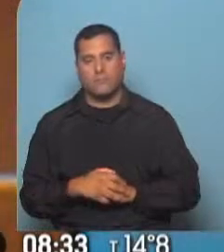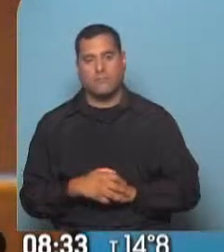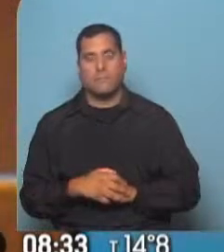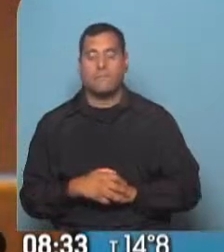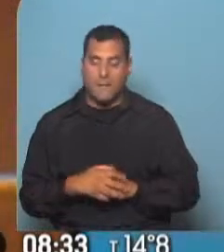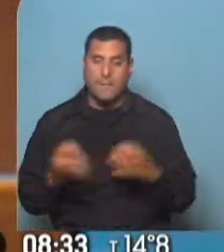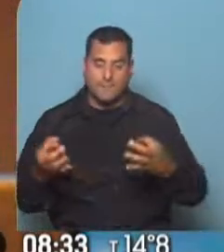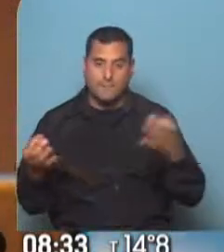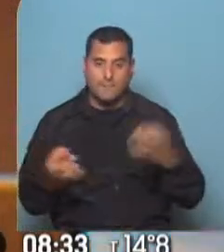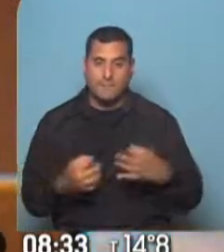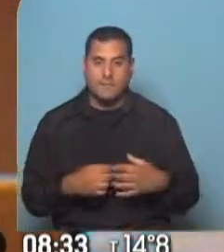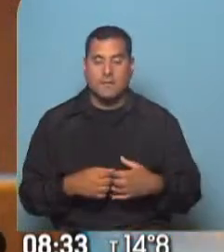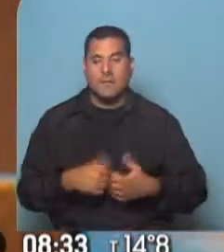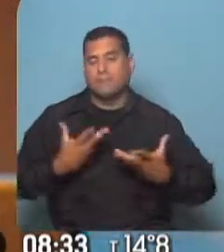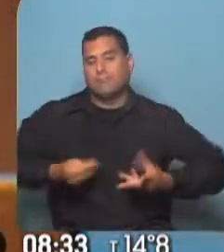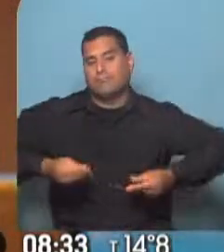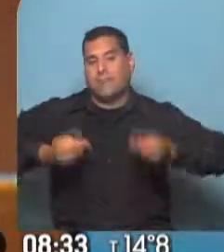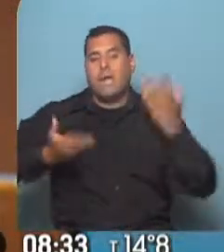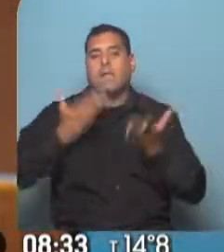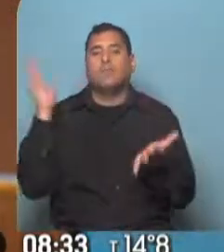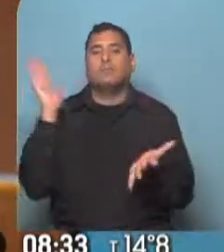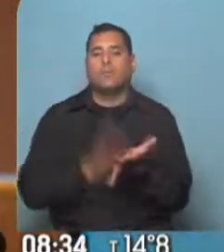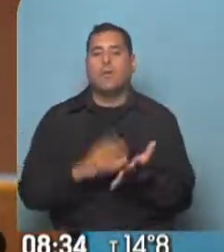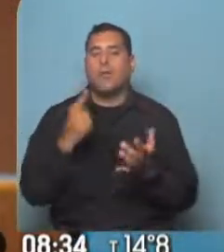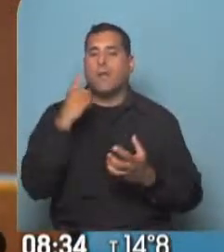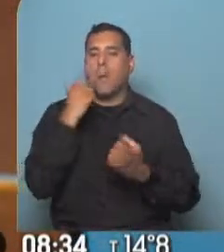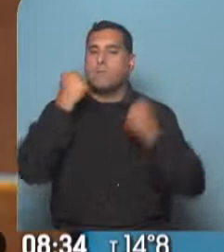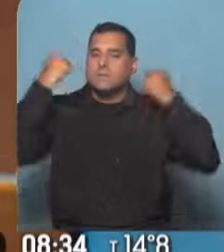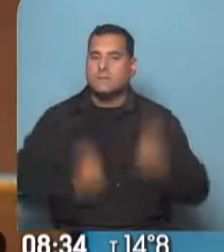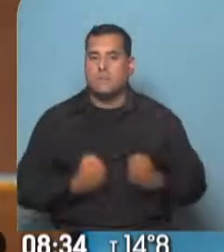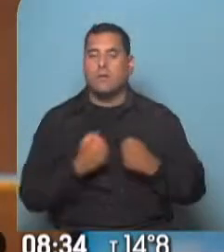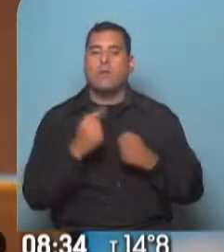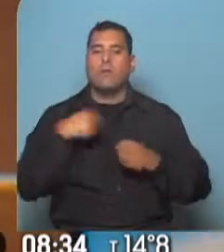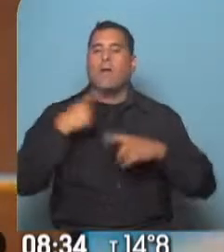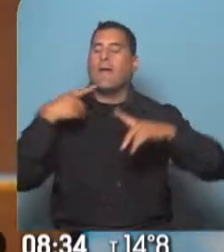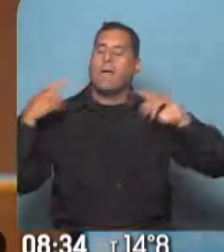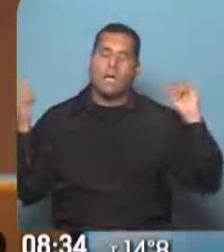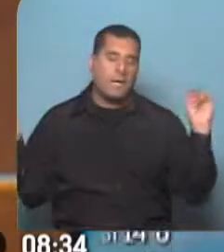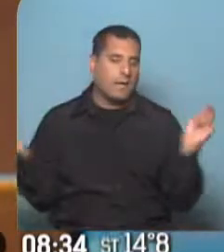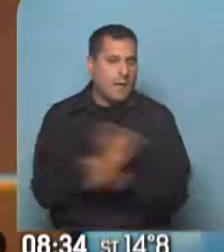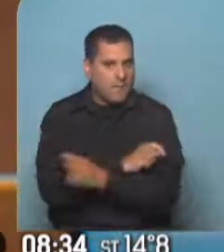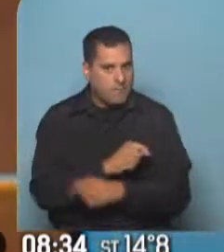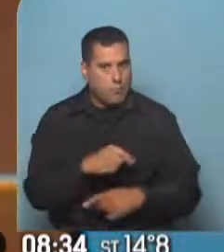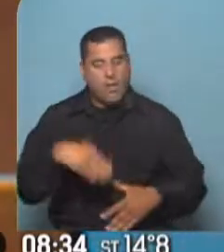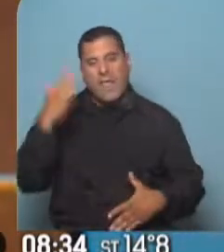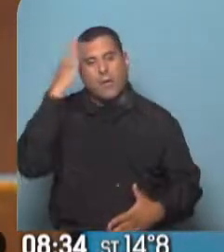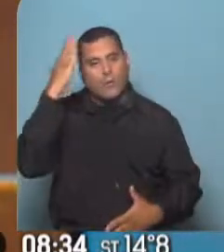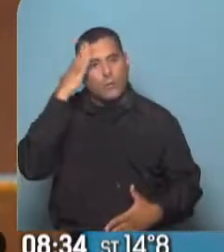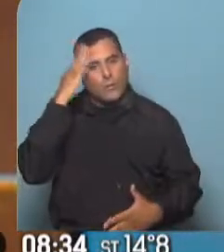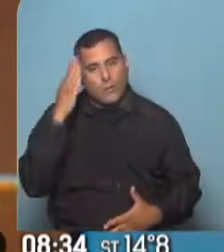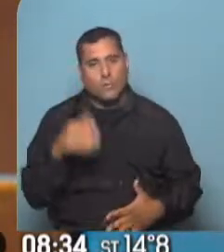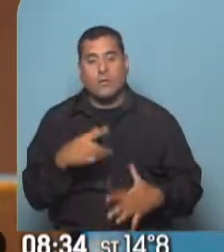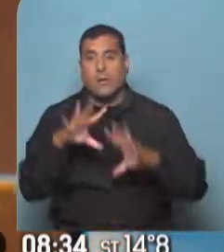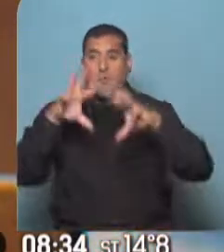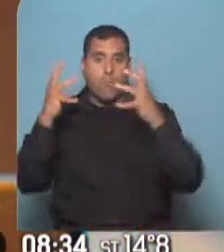bien muchas veces hablamos de machismo hablamos de todo lo que implica un cambio enorme enorme cultural que se está llevando a cabo